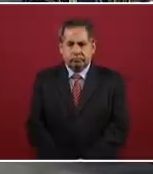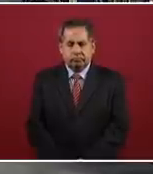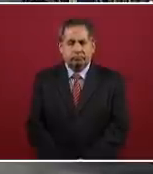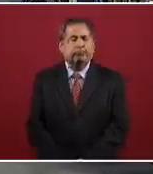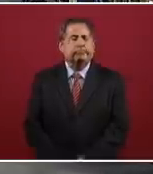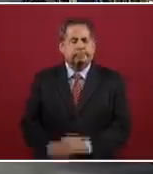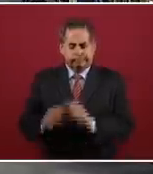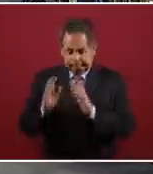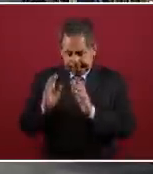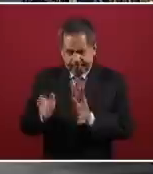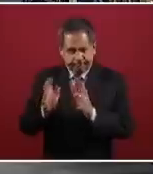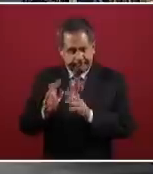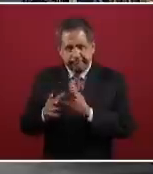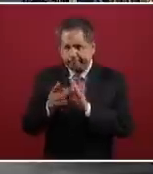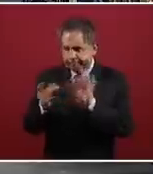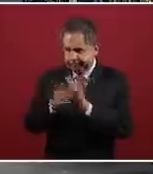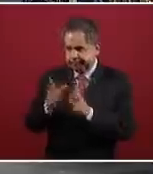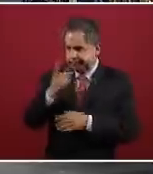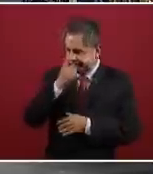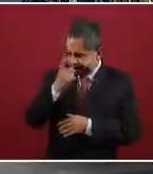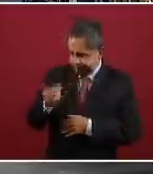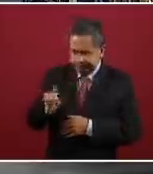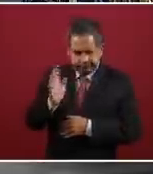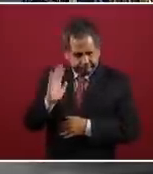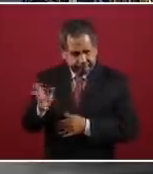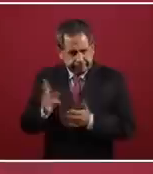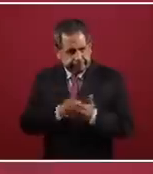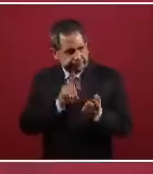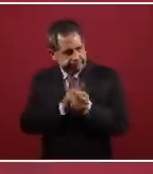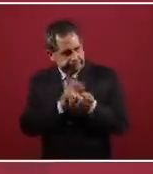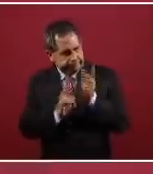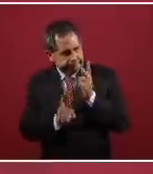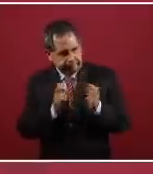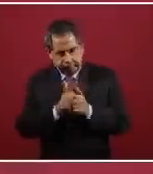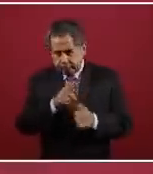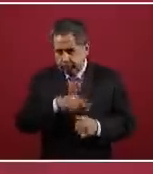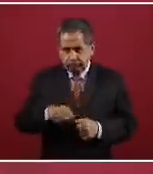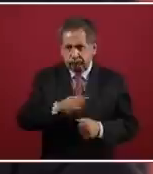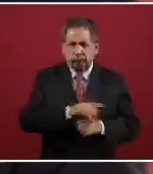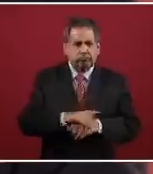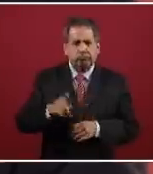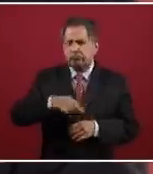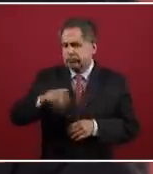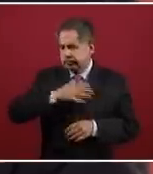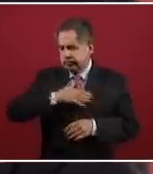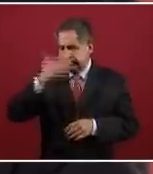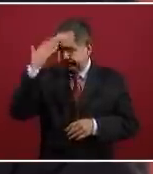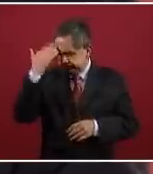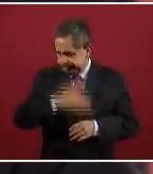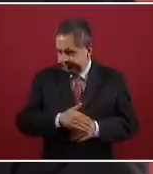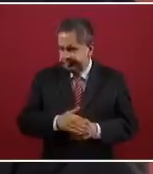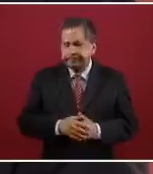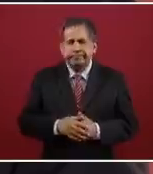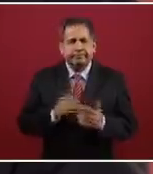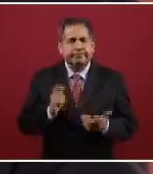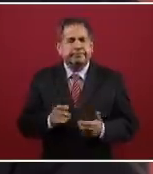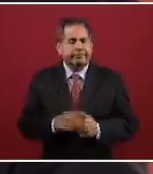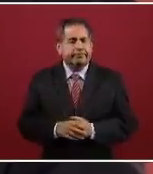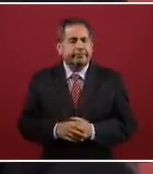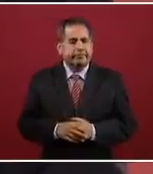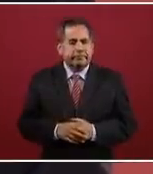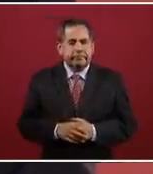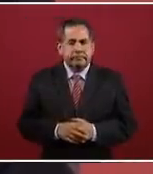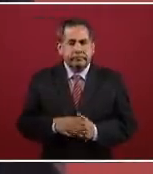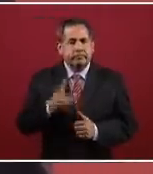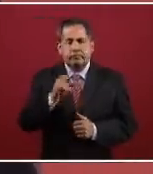Ya se ha hablado con ellos y ellos saben que el